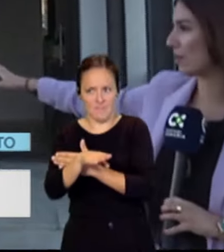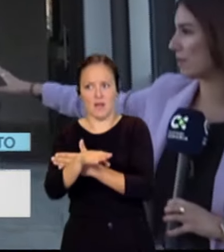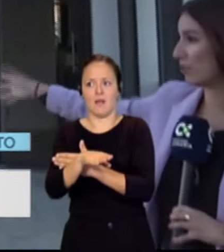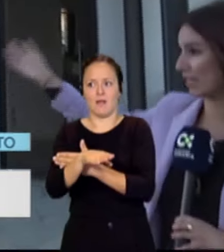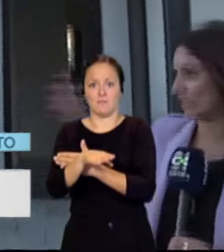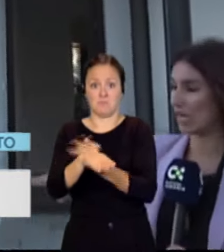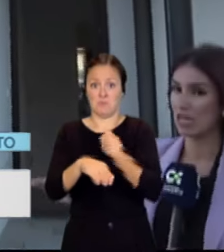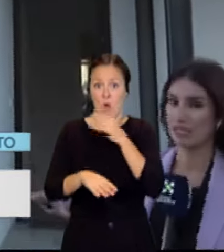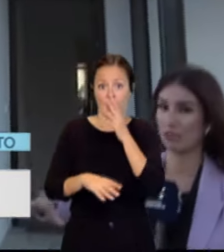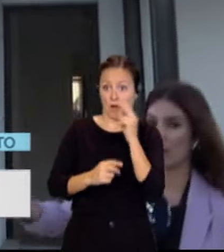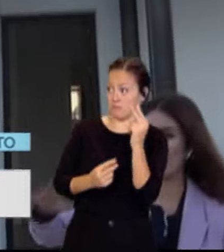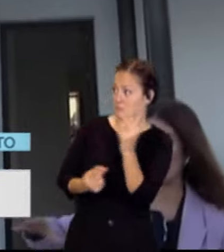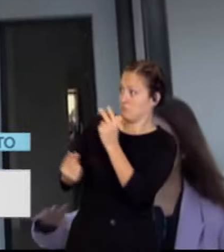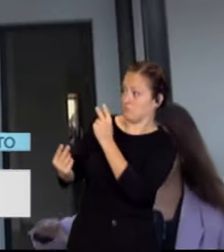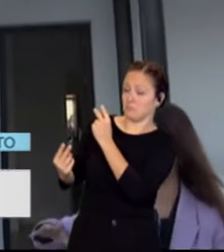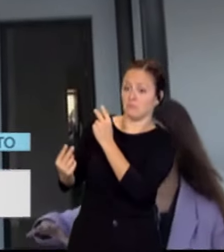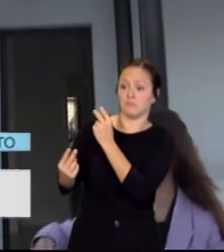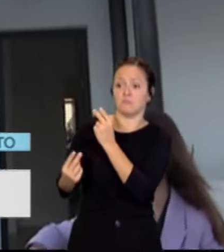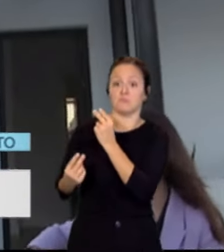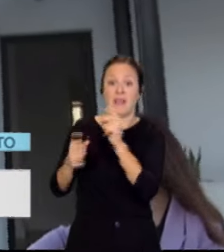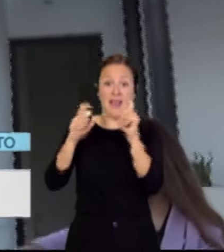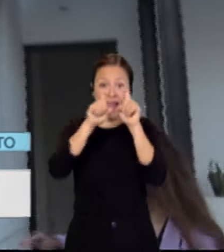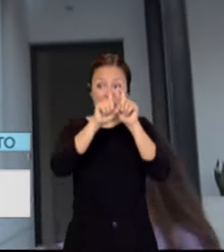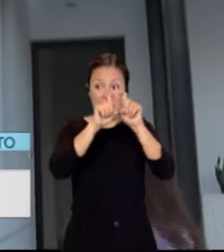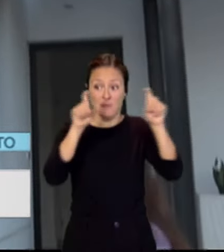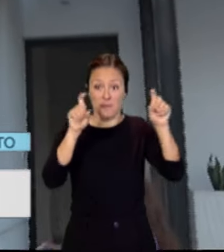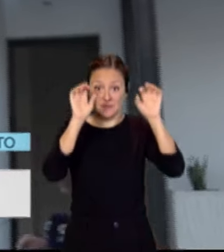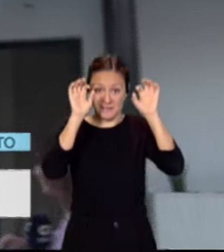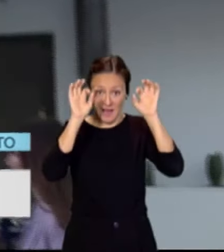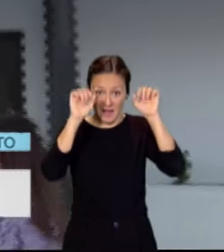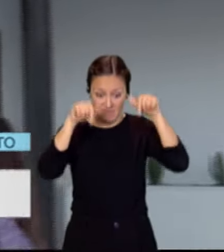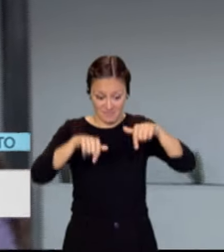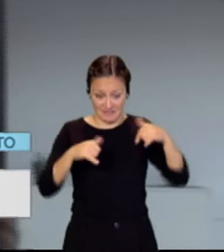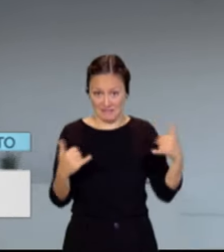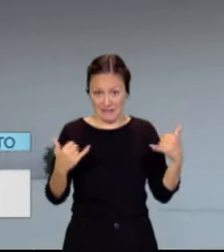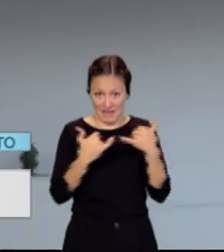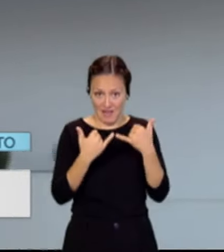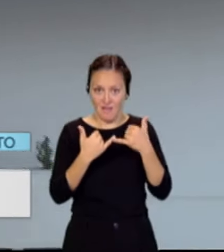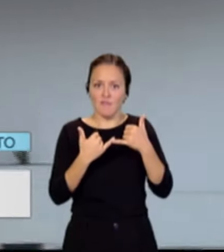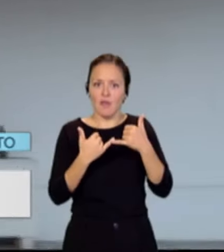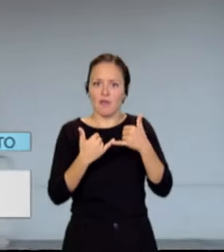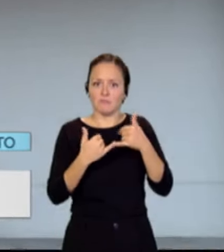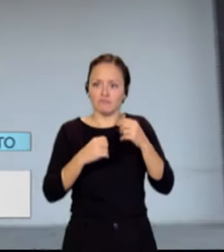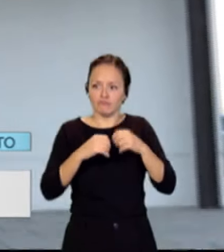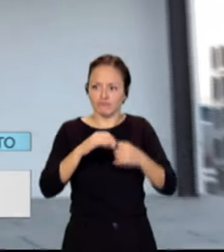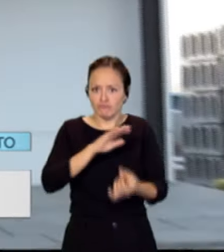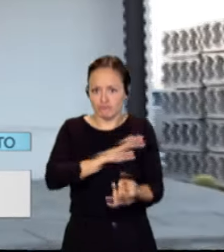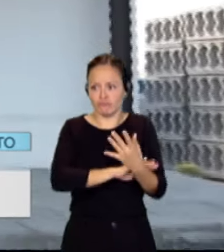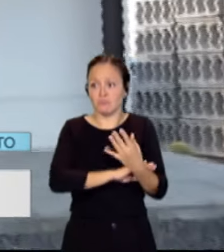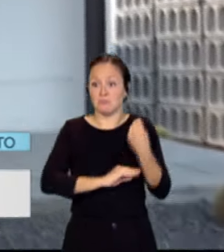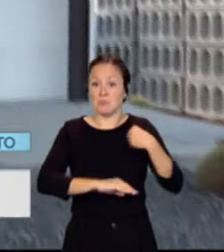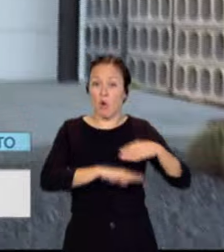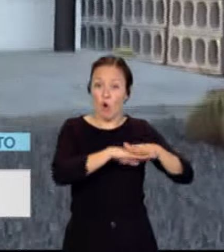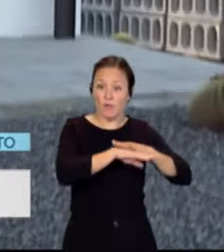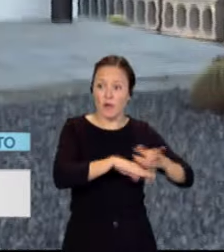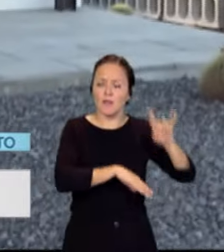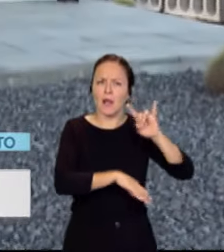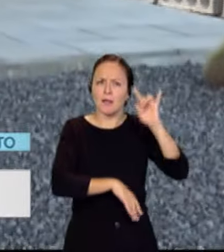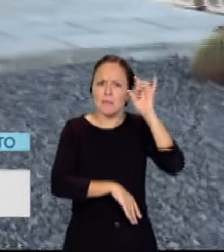ahora mismo y que está situada esta empresa justamente en la isla de tenerife es la idea del ejecutivo regional como